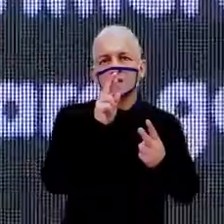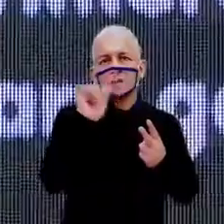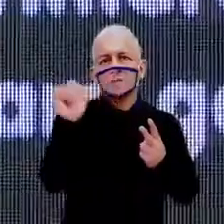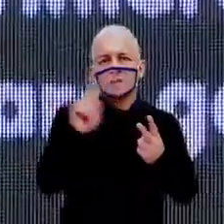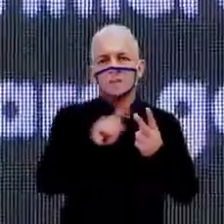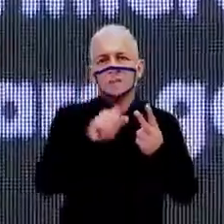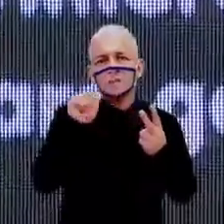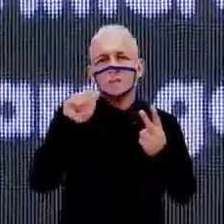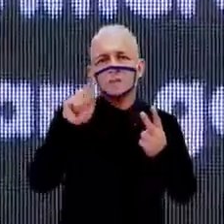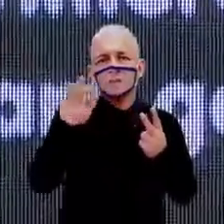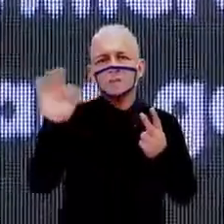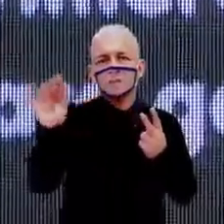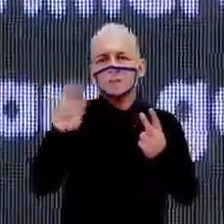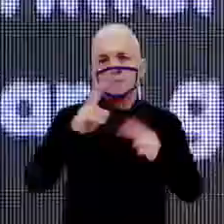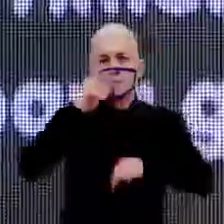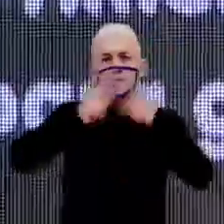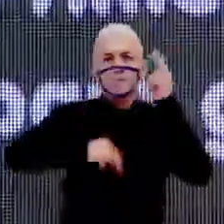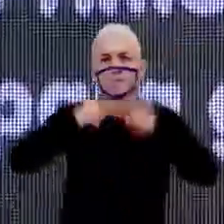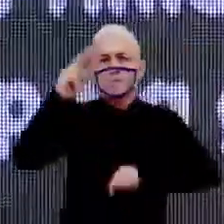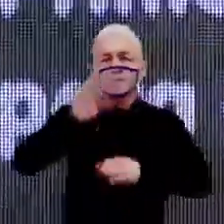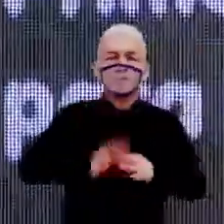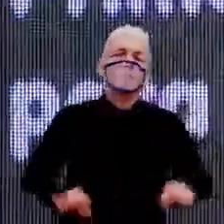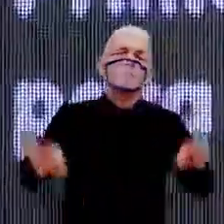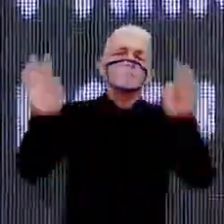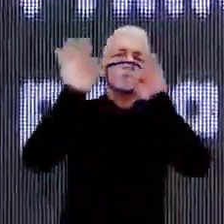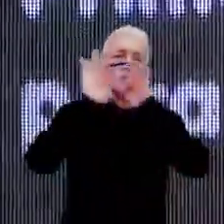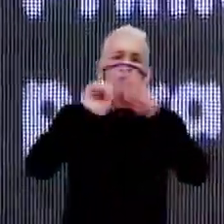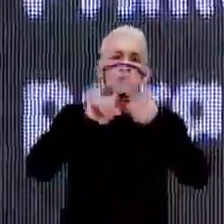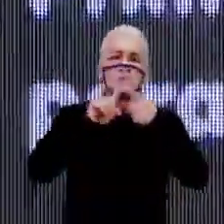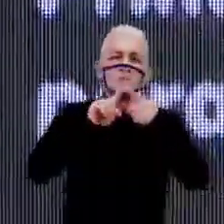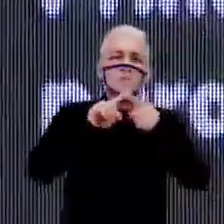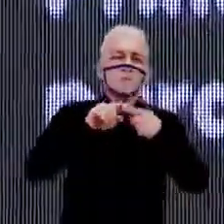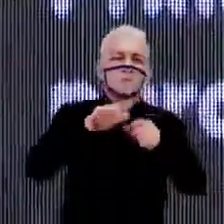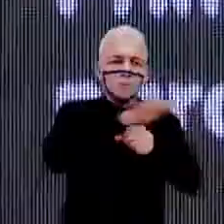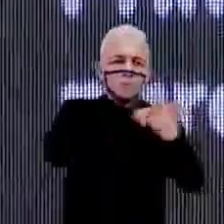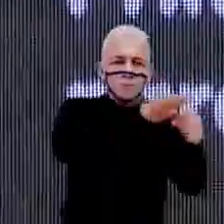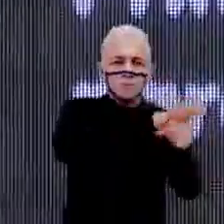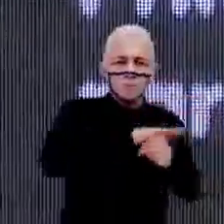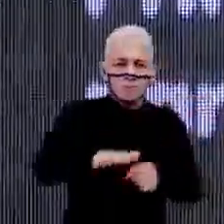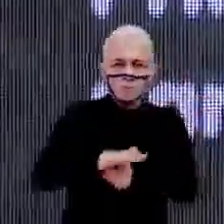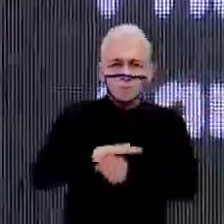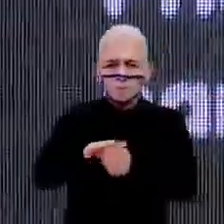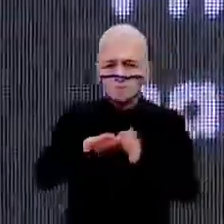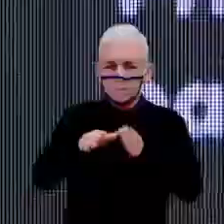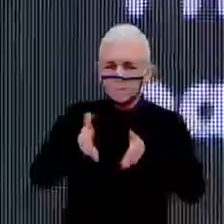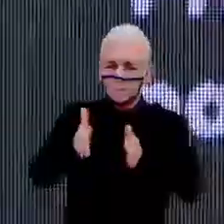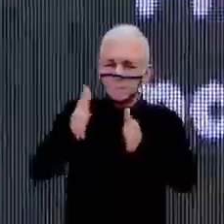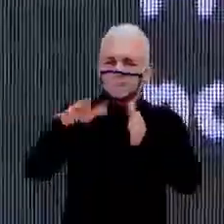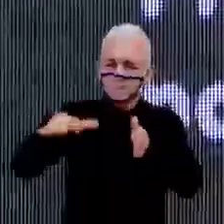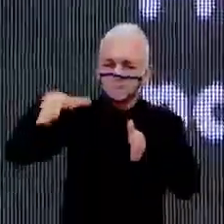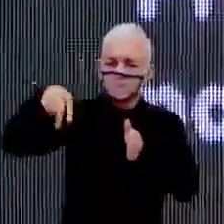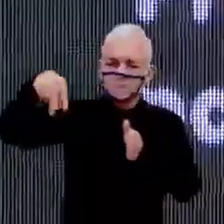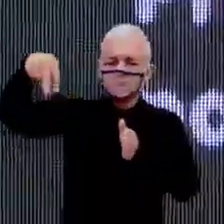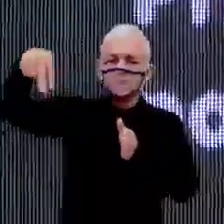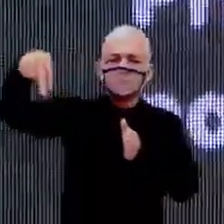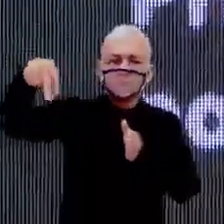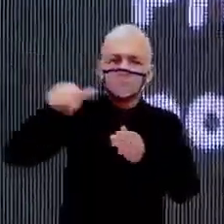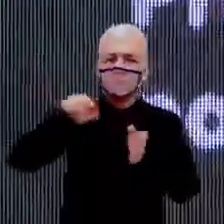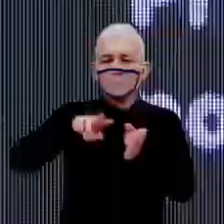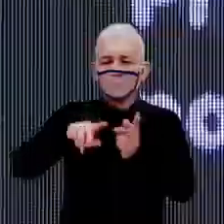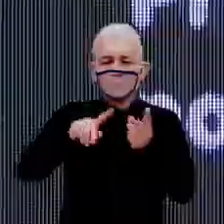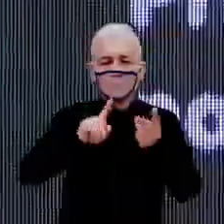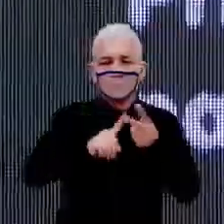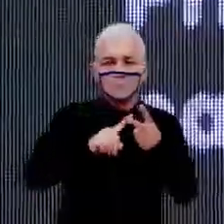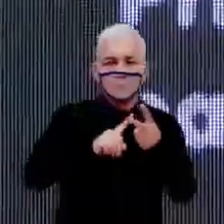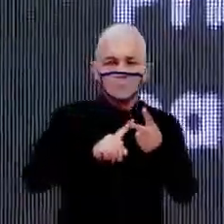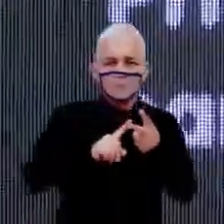sociales de infraestructura social más importantes, que son los barrios a la obra, vías pavimentadas, arroyos